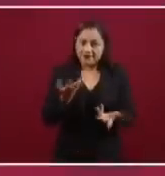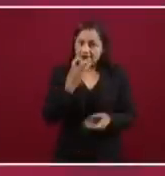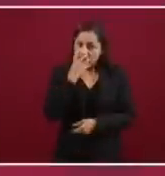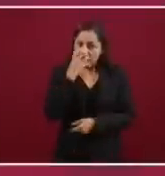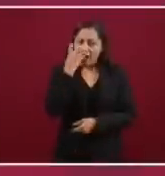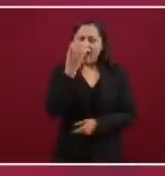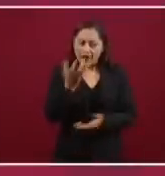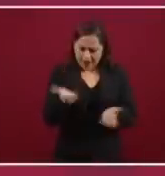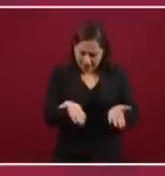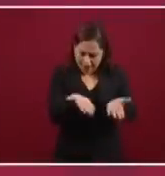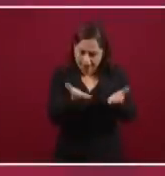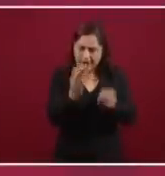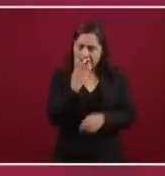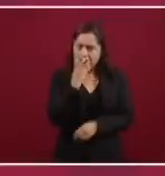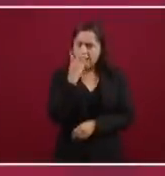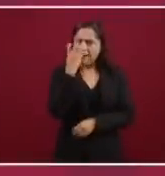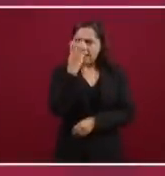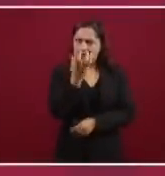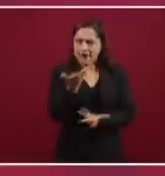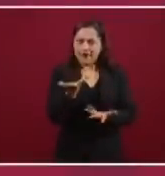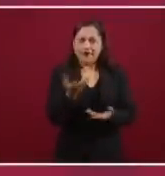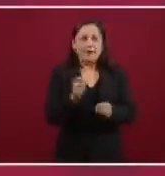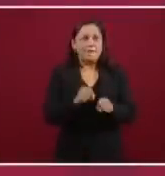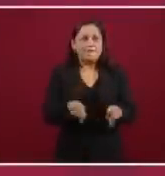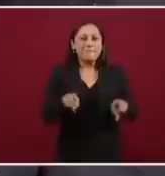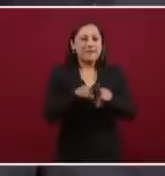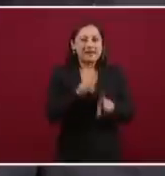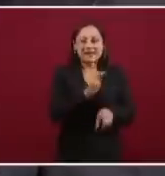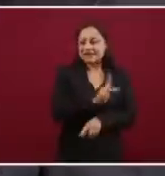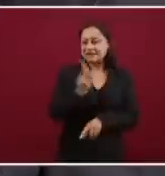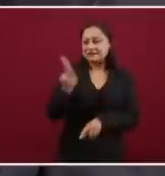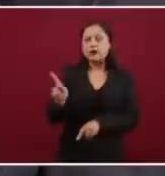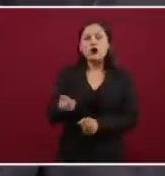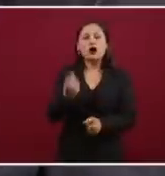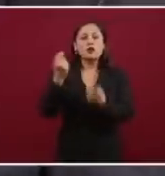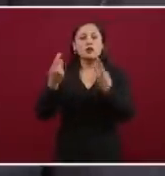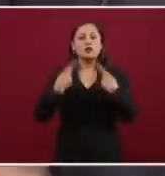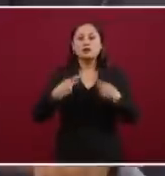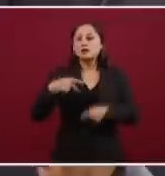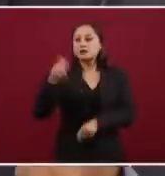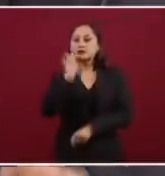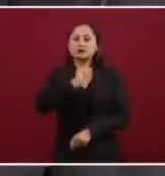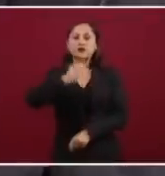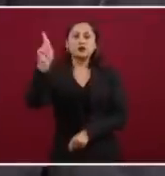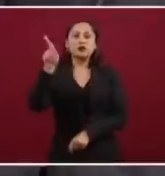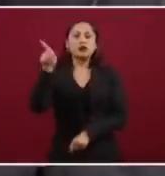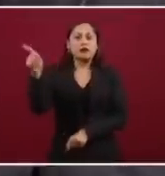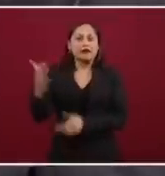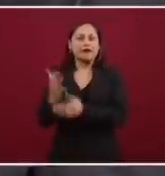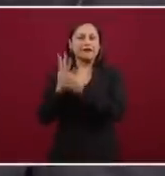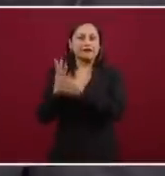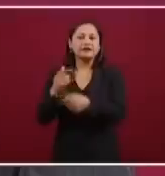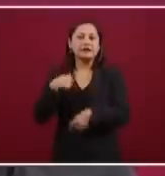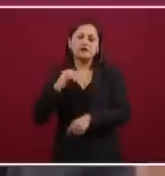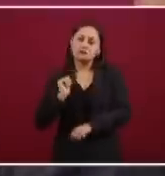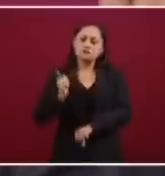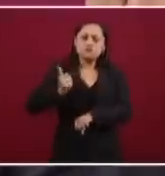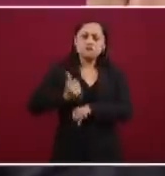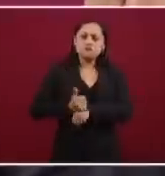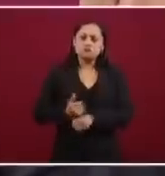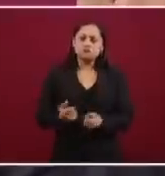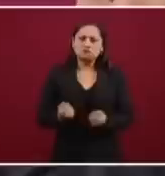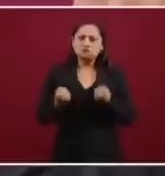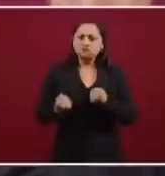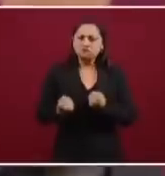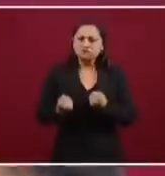Muchos expertos, como este que planteó, yo me hubiese atrincherado.